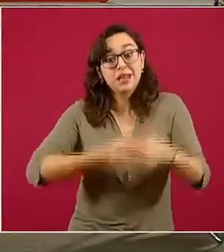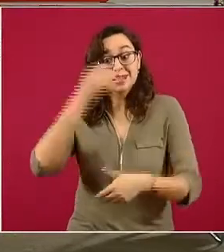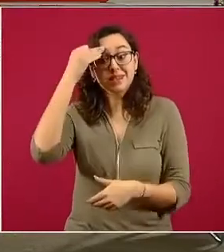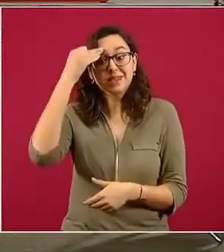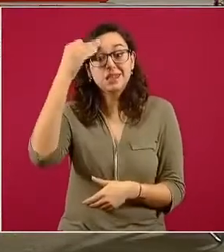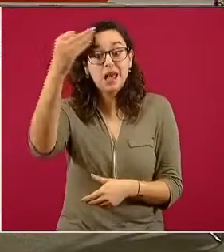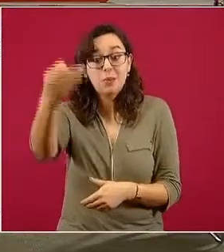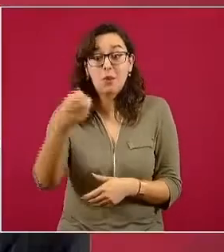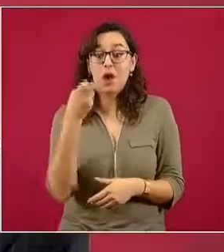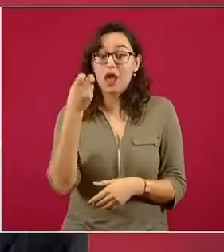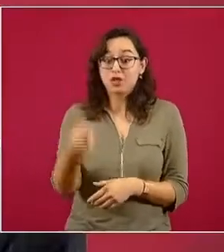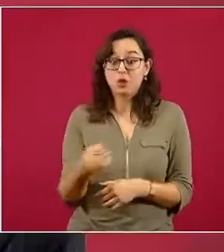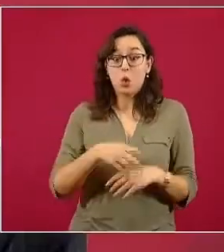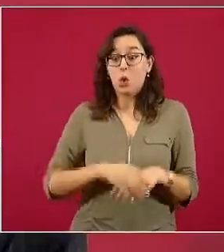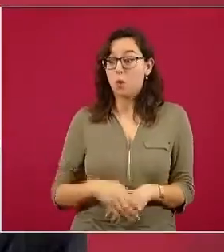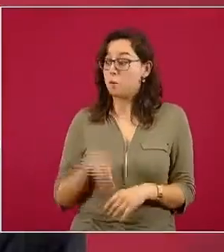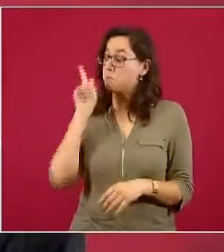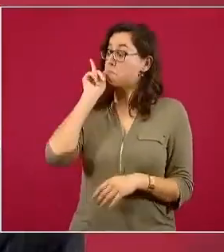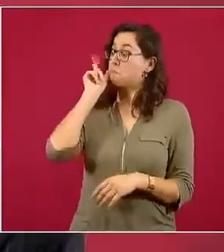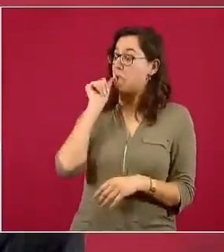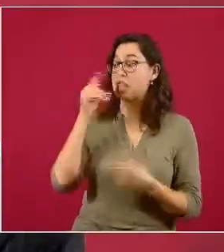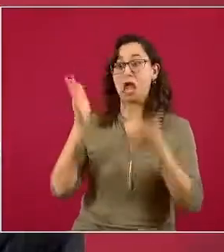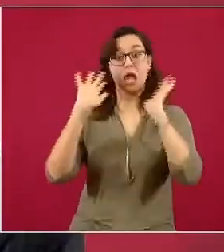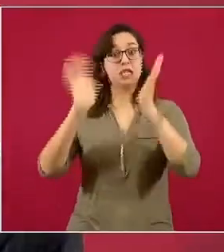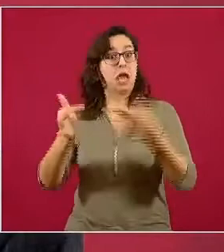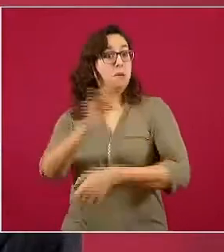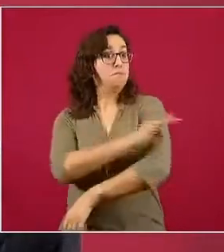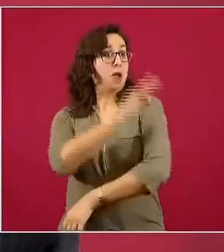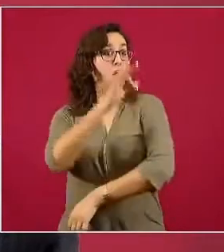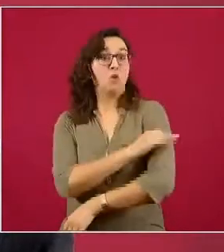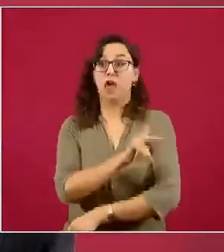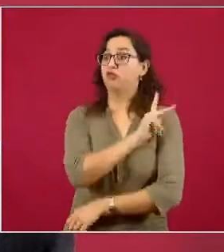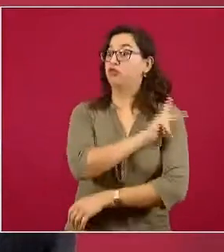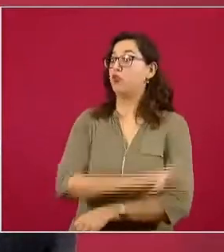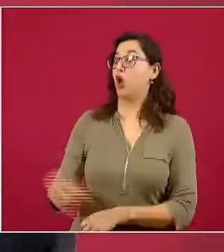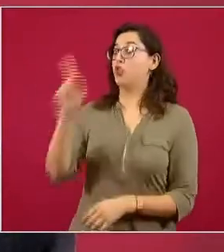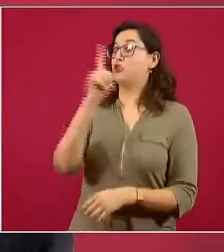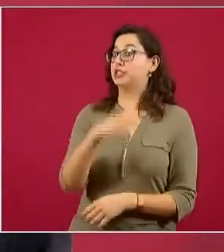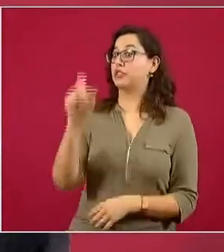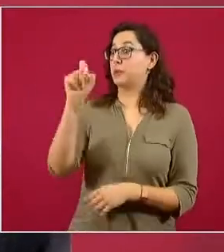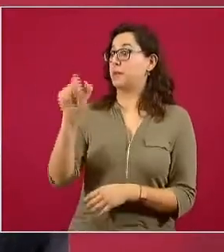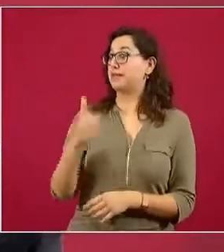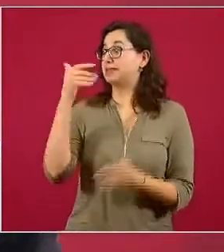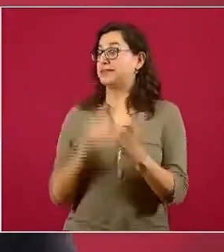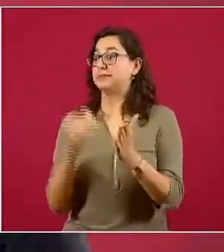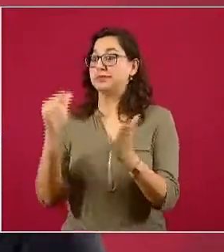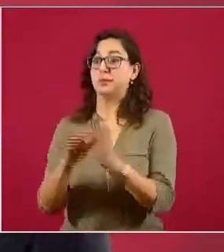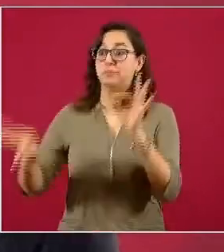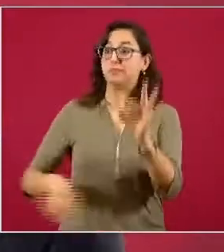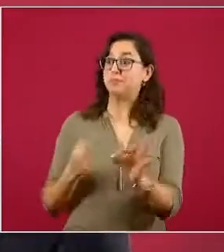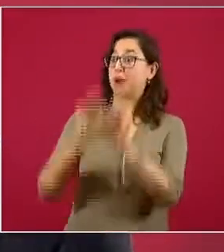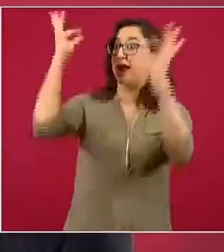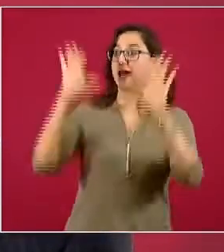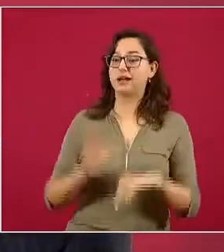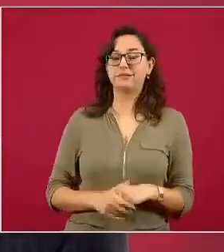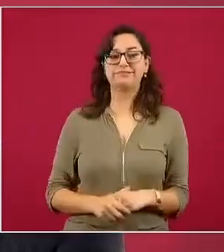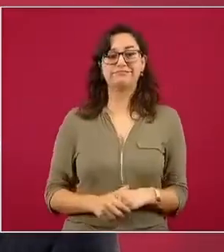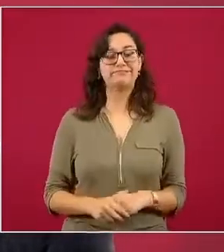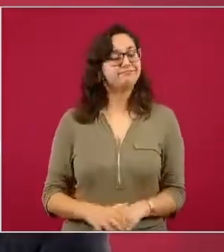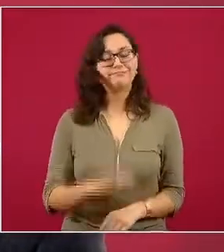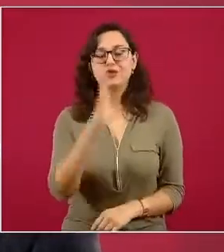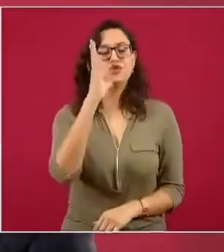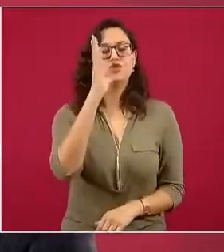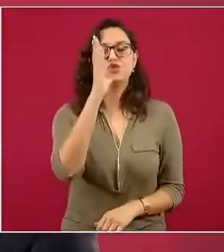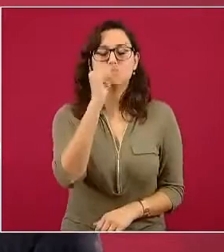amanecemos de un día para otro con toda la población vacunada? Porque las cosas llevan un proceso. Por eso uso hoy este famoso